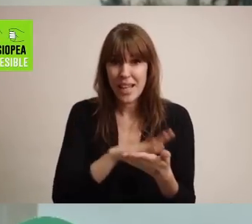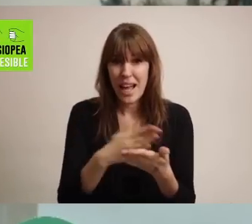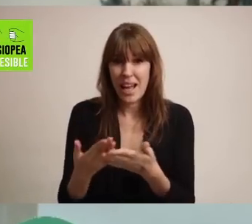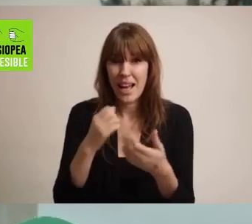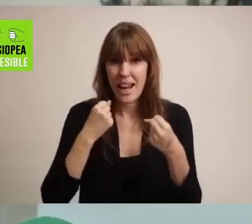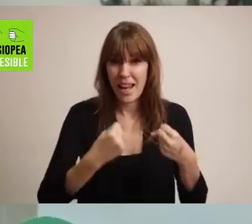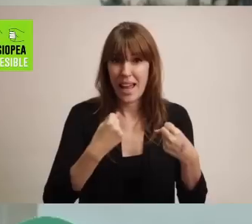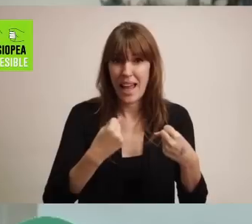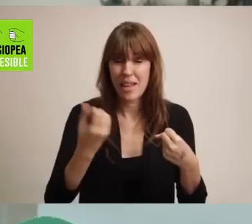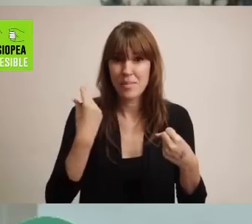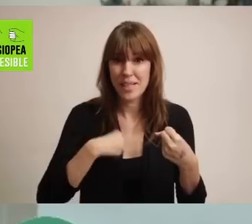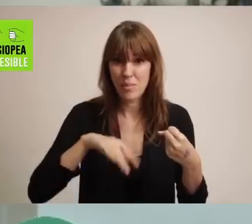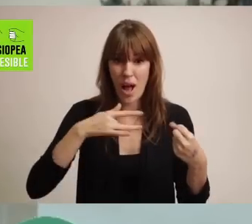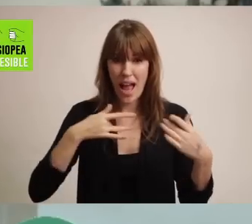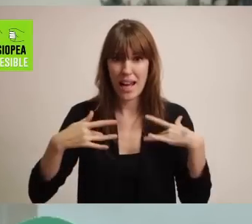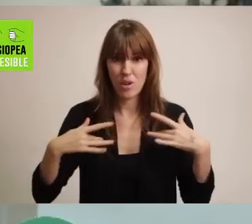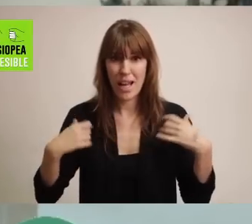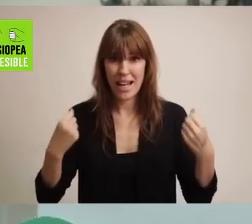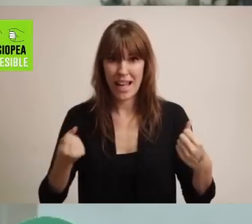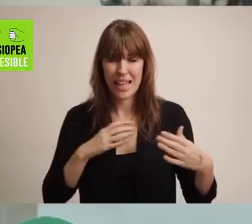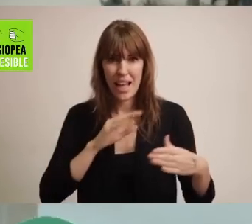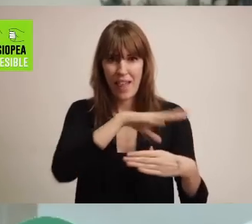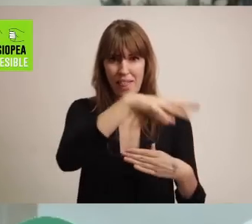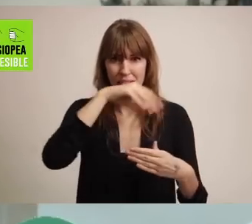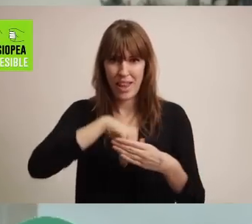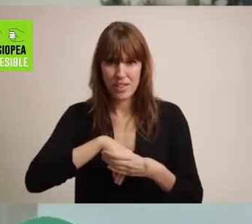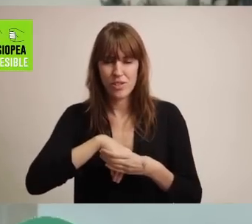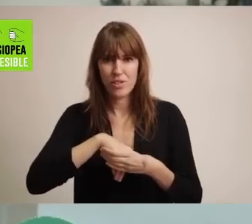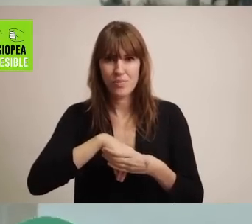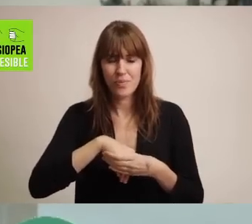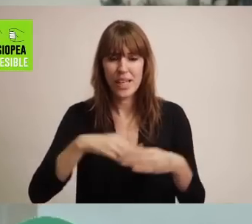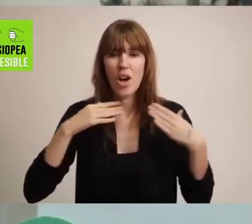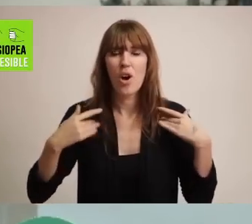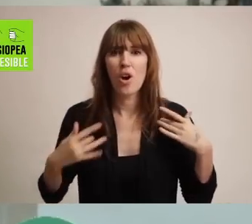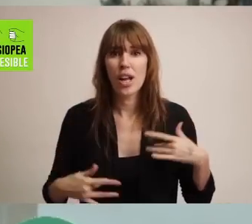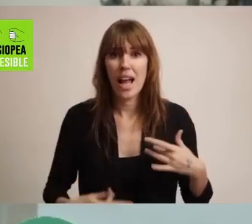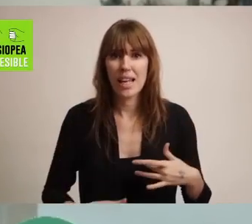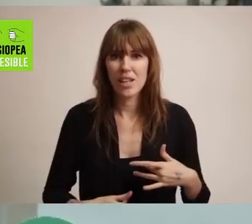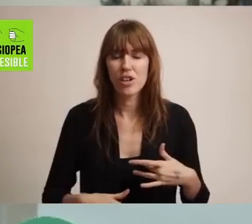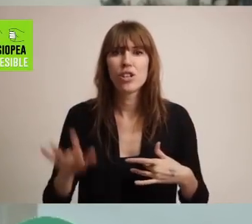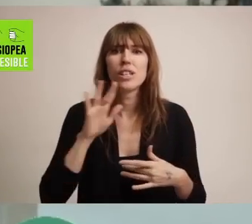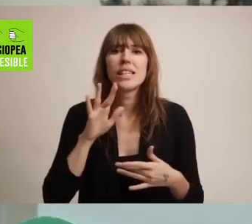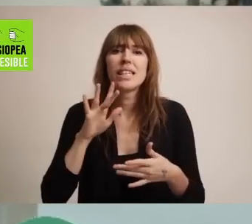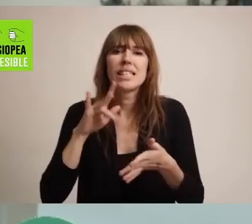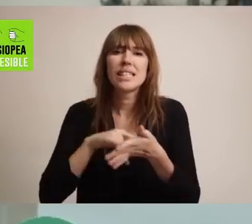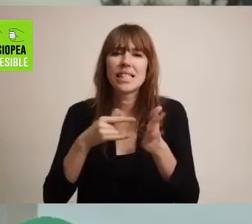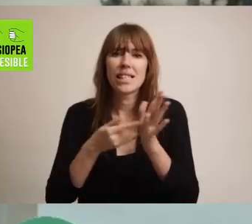anatomía energética, campo energético, a nivel orgánico están íntimamente relacionados con nuestro sistema